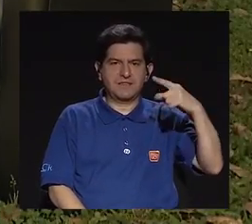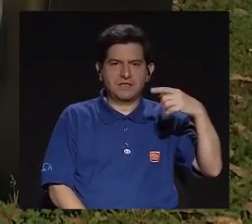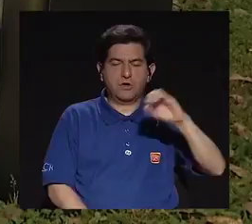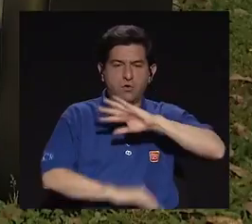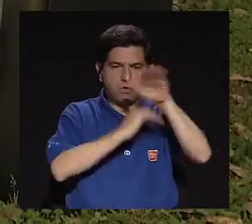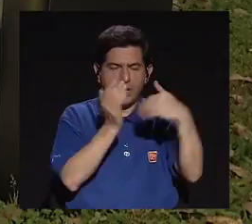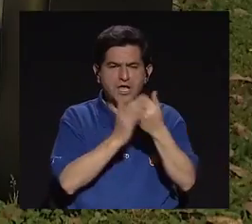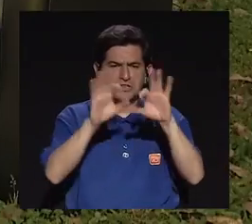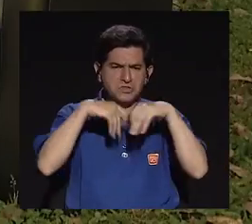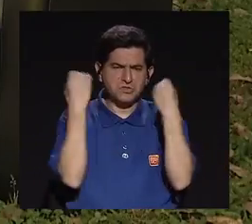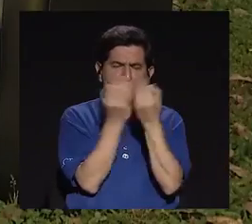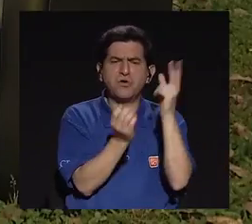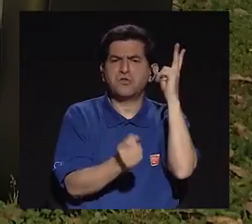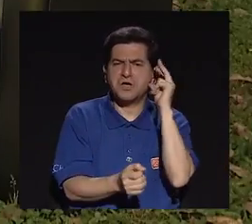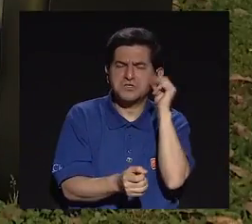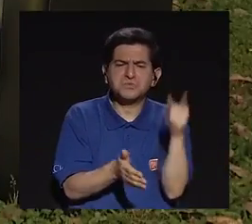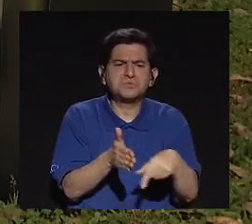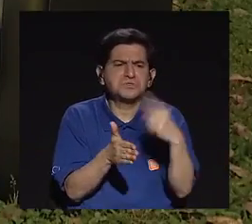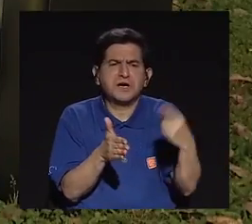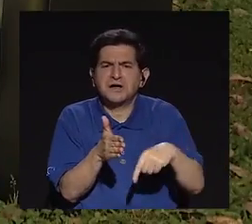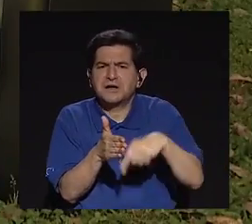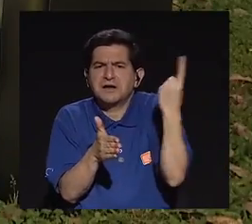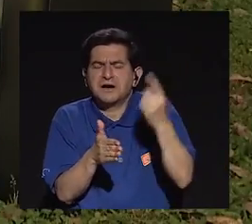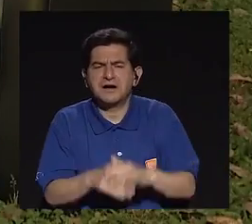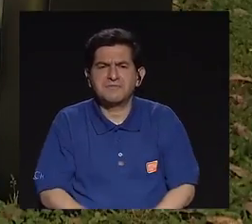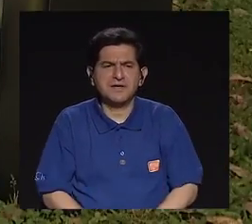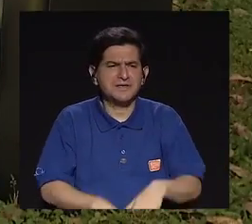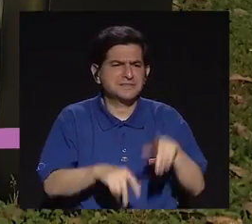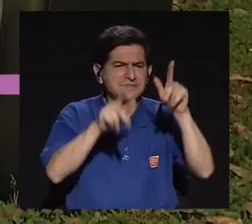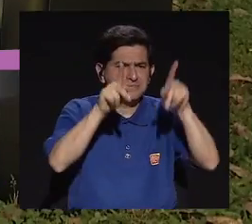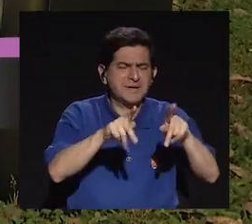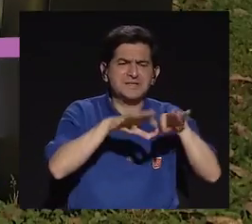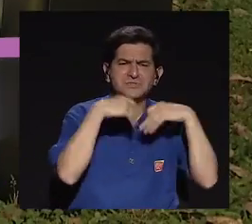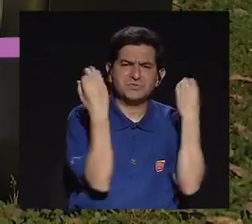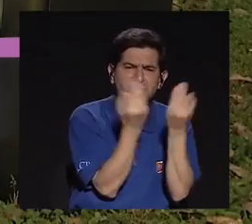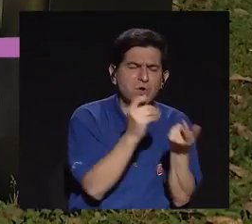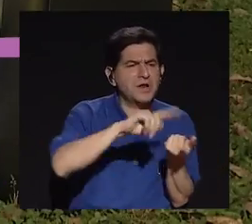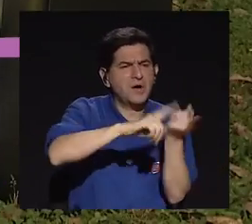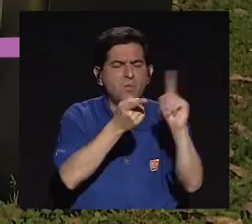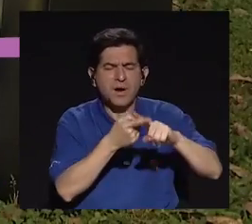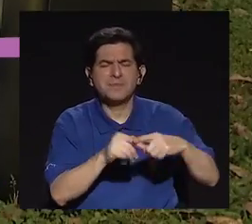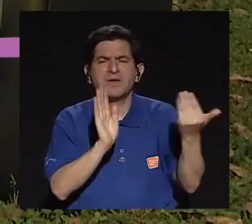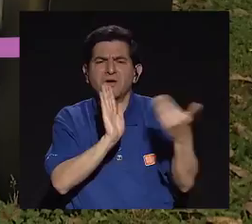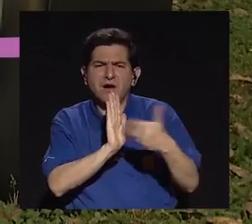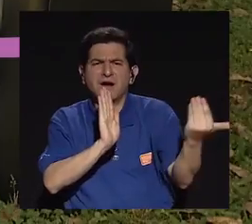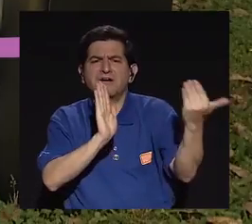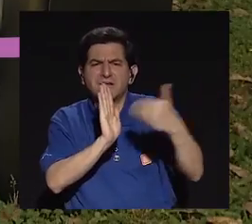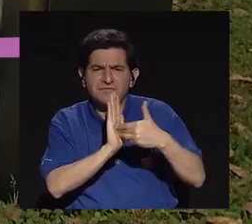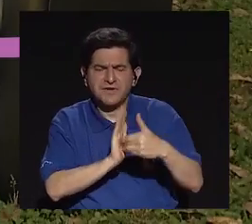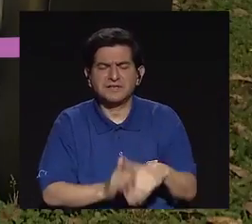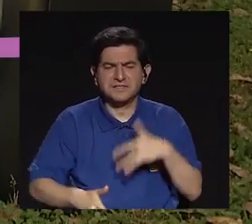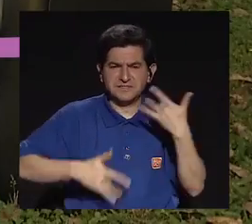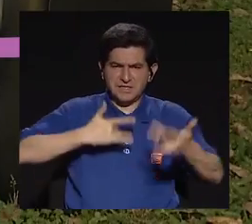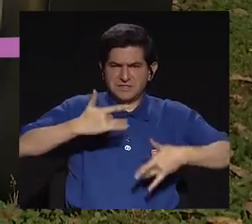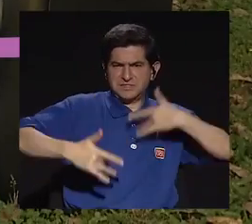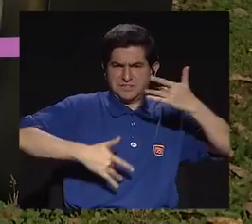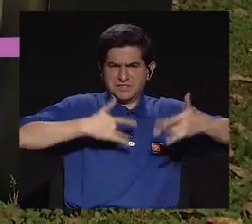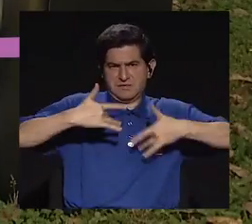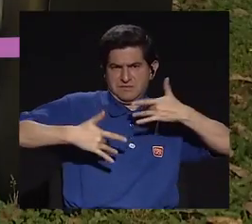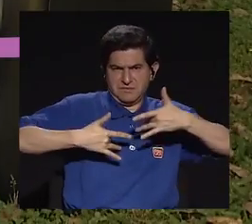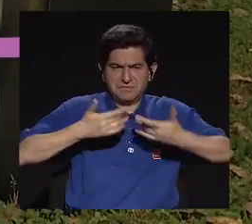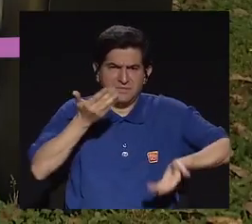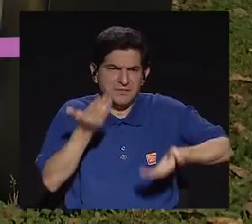familias hemos escuchado en alguna ocasión pues a familiares cercanos o amigos que han sufrido de algunos de los síntomas